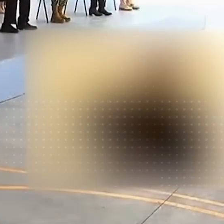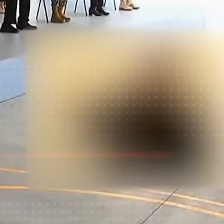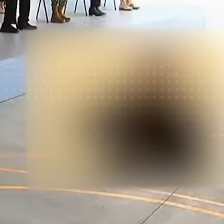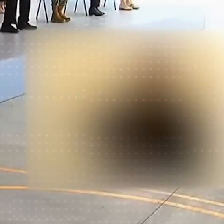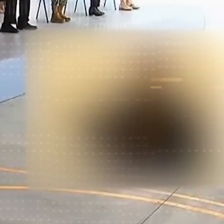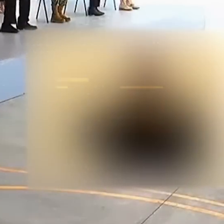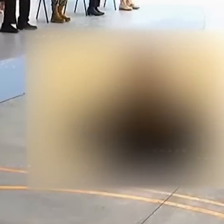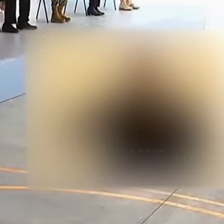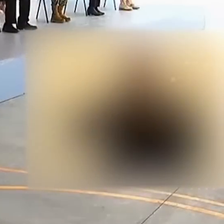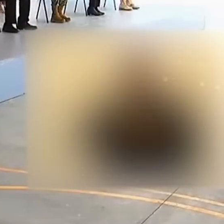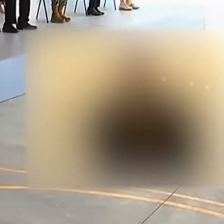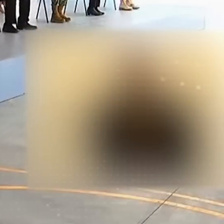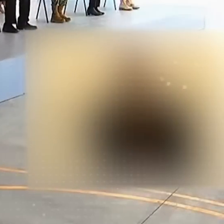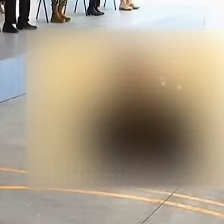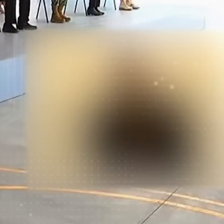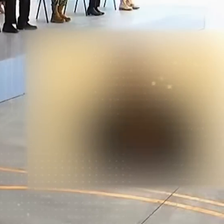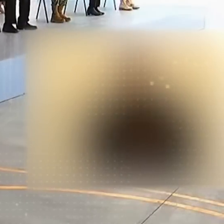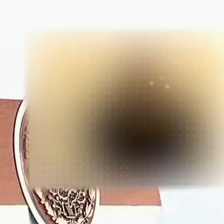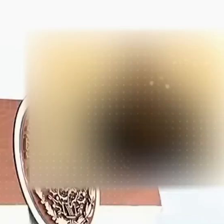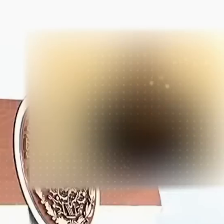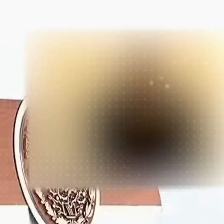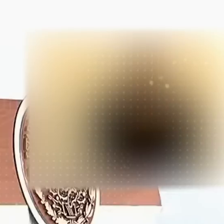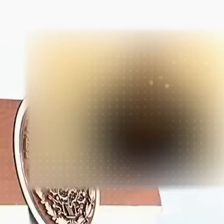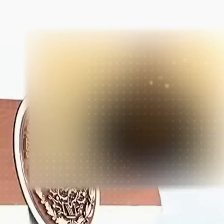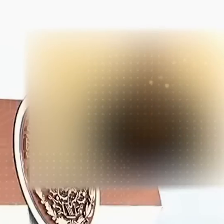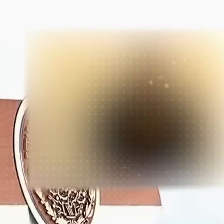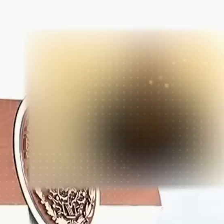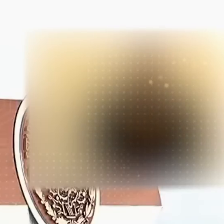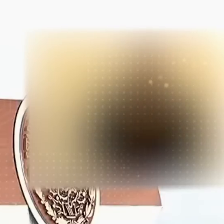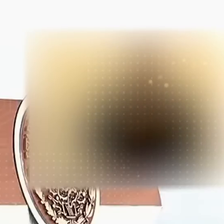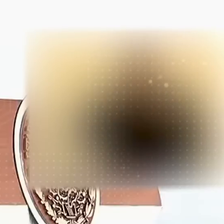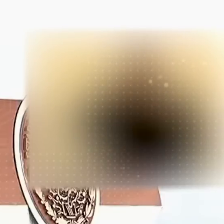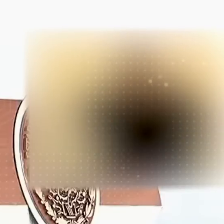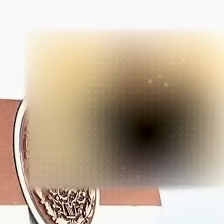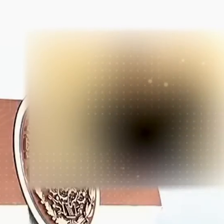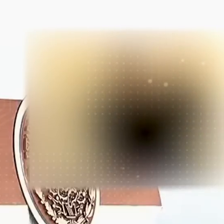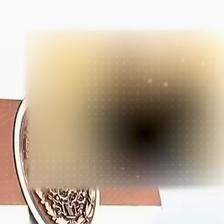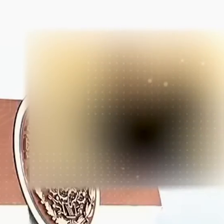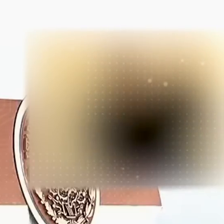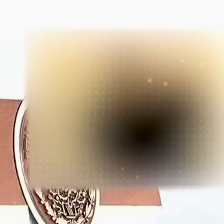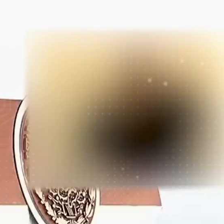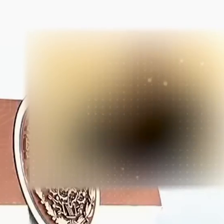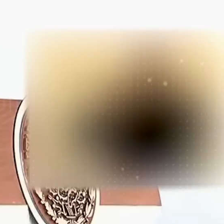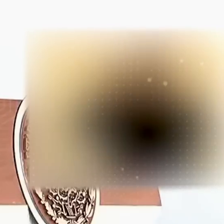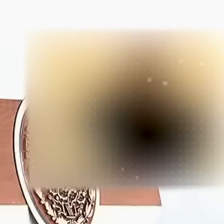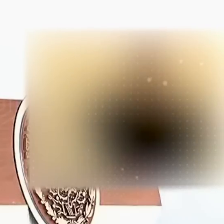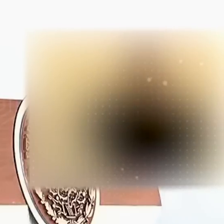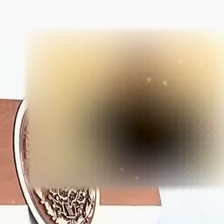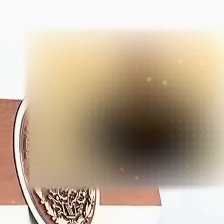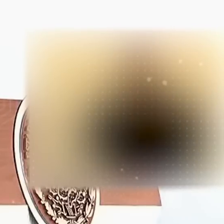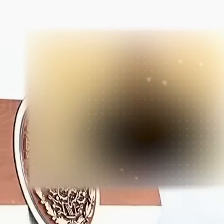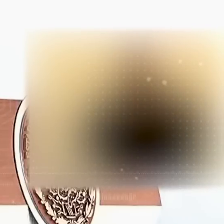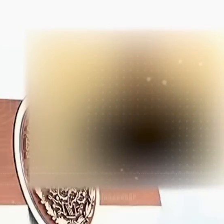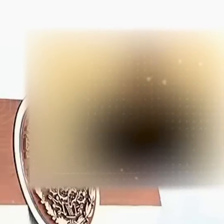como subsecretaria general de Administración. Fue directora fundadora del Consejo de Tierra en Costa Rica y coordinadora del Programa de las